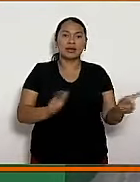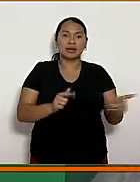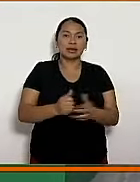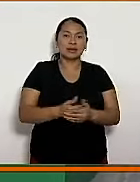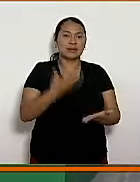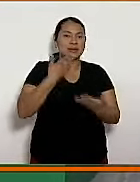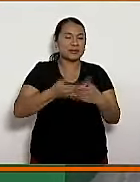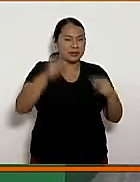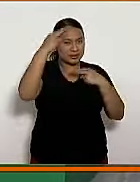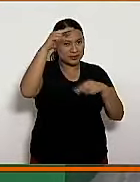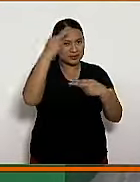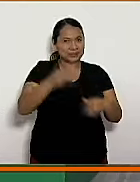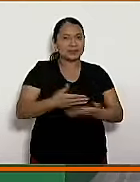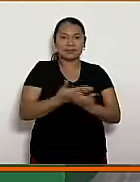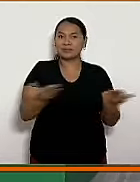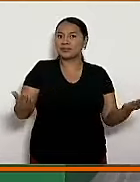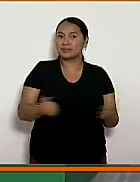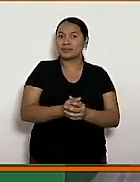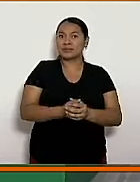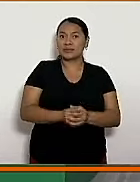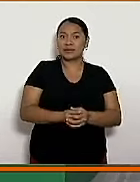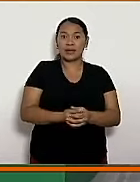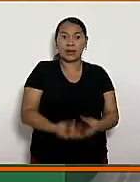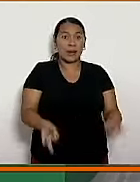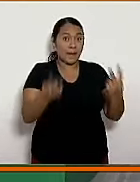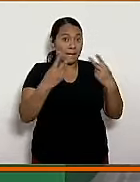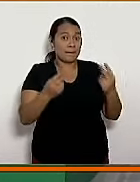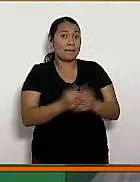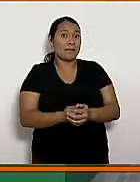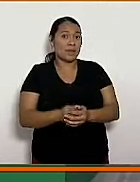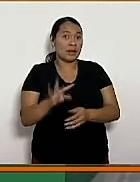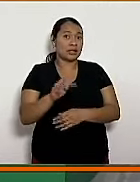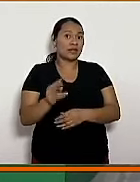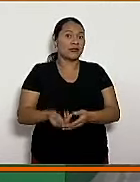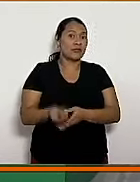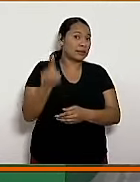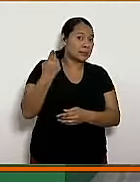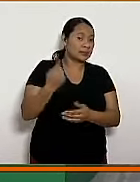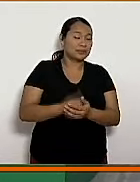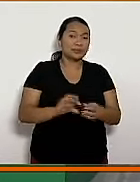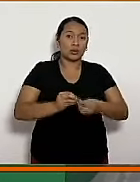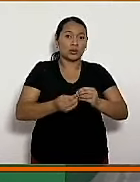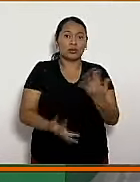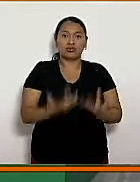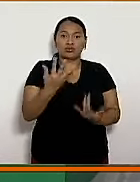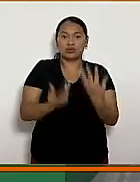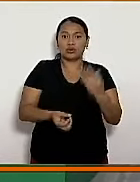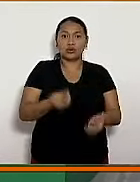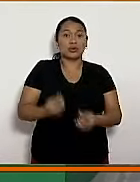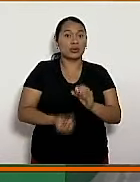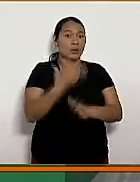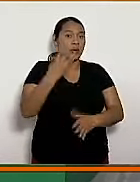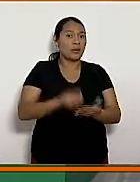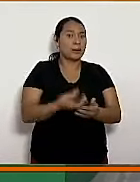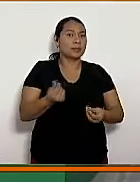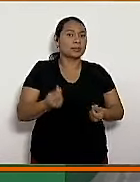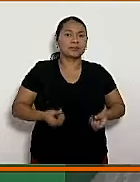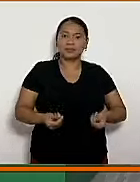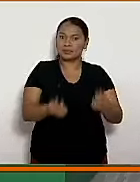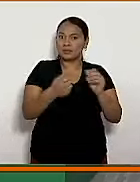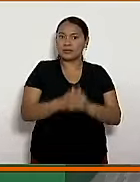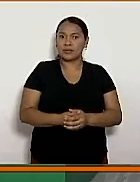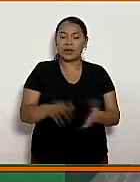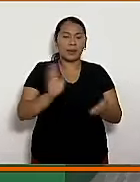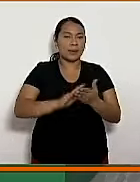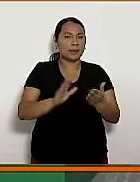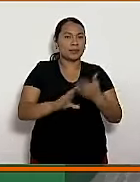mezclan, tengo excelente noticia para vos. Como puedes ver en las pantallas de atrás, Números en Fuego es el nuevo juego electrónico de Instacash, que por la inversión